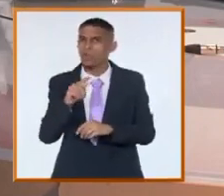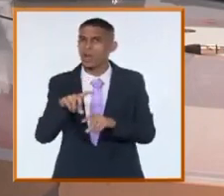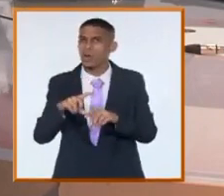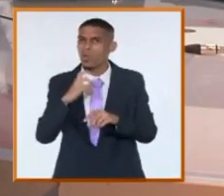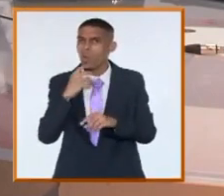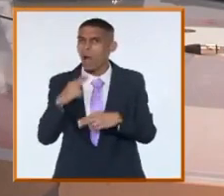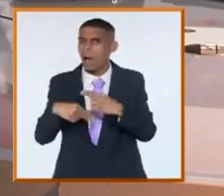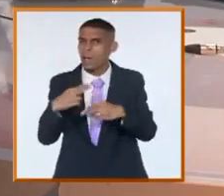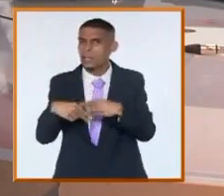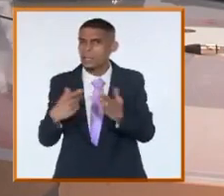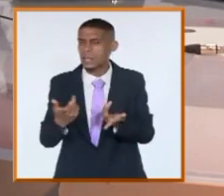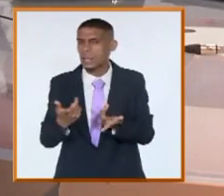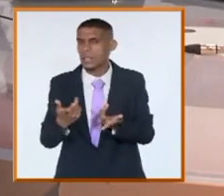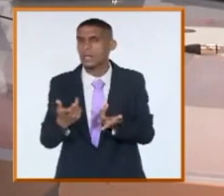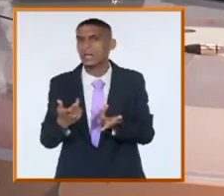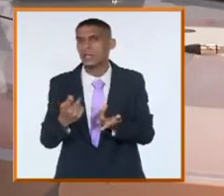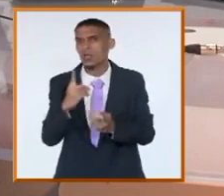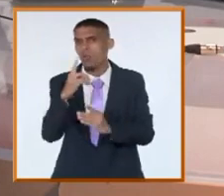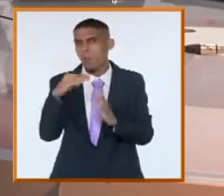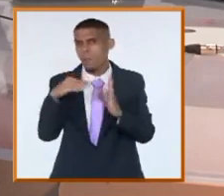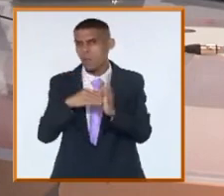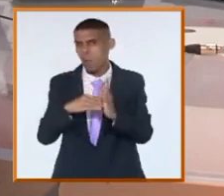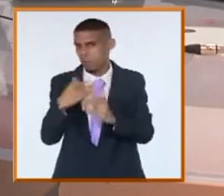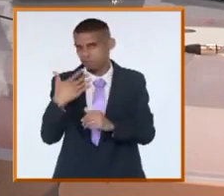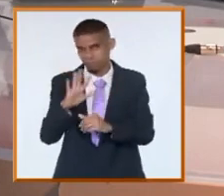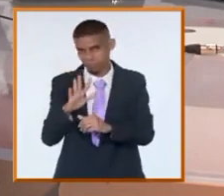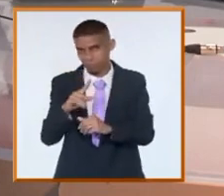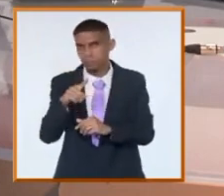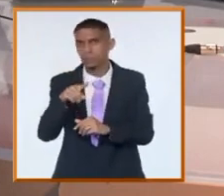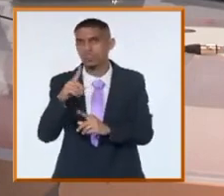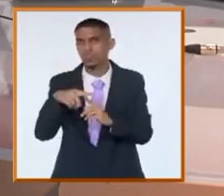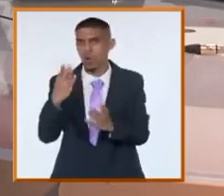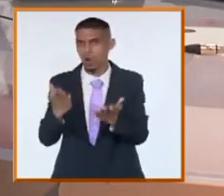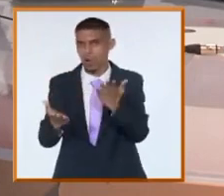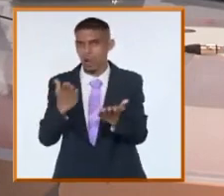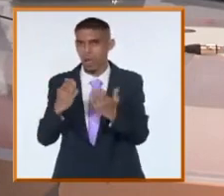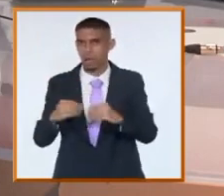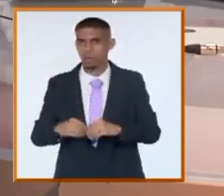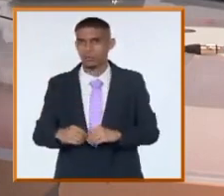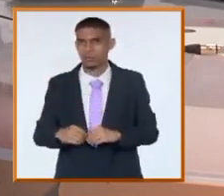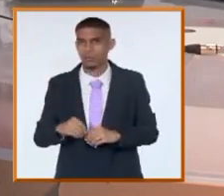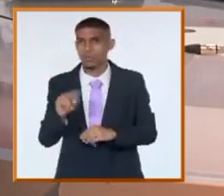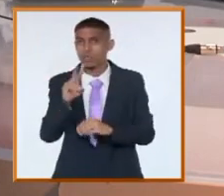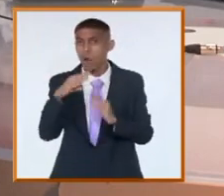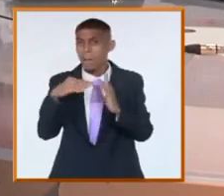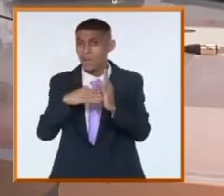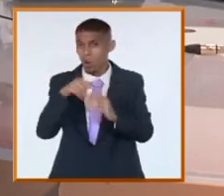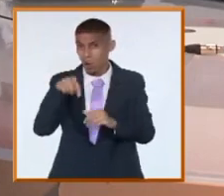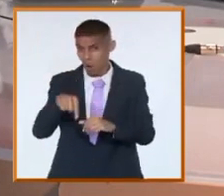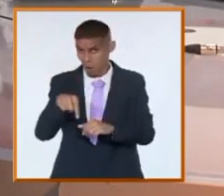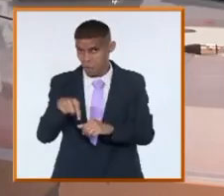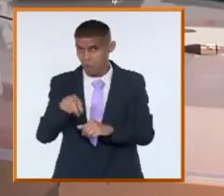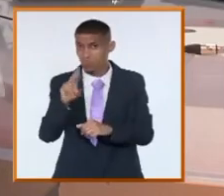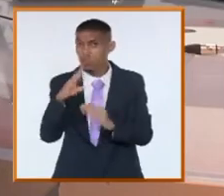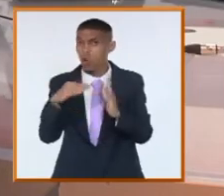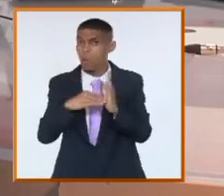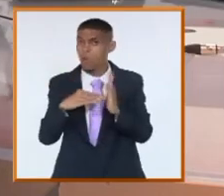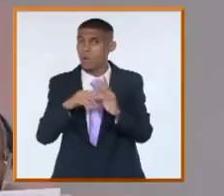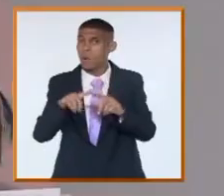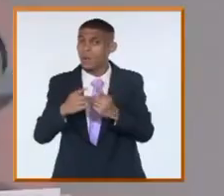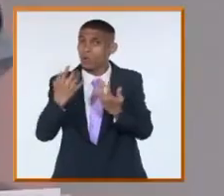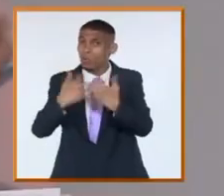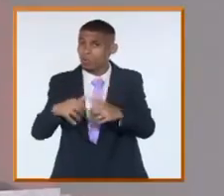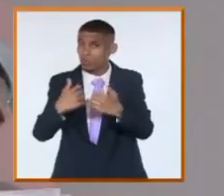es más creo que produce bueno la capacidad de Cuba de hoy es dos millones doscientas mil toneladas en la producción completa